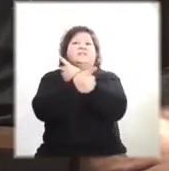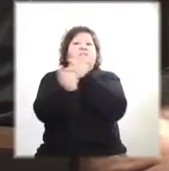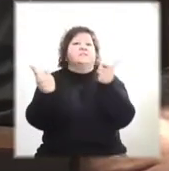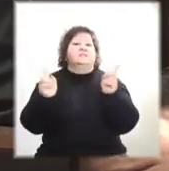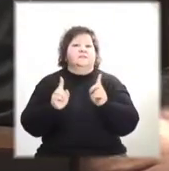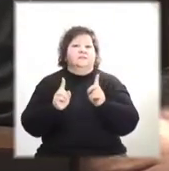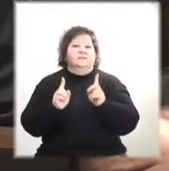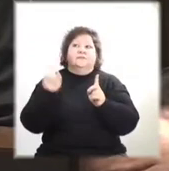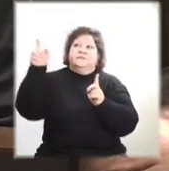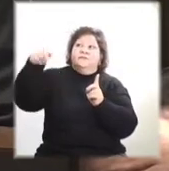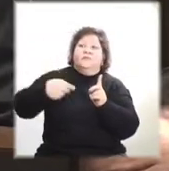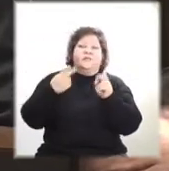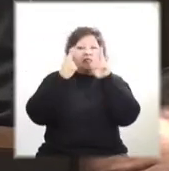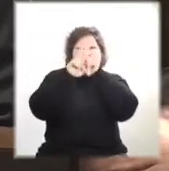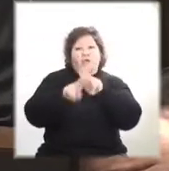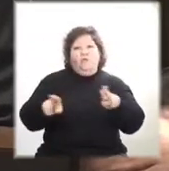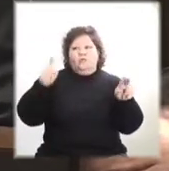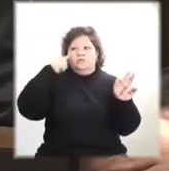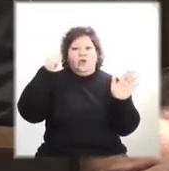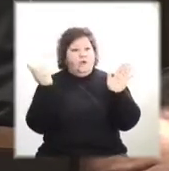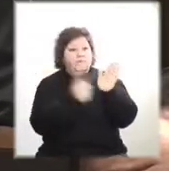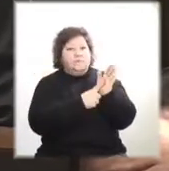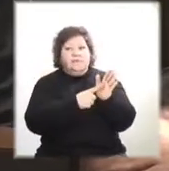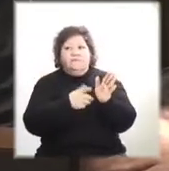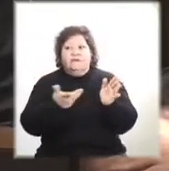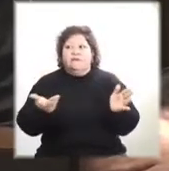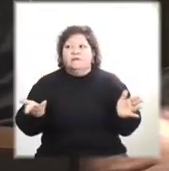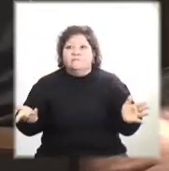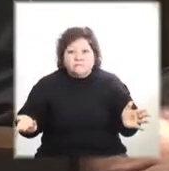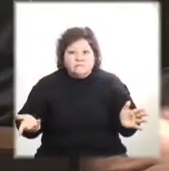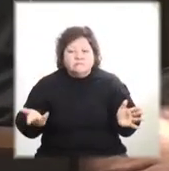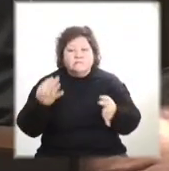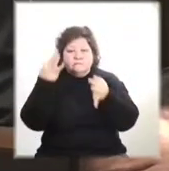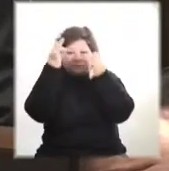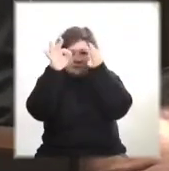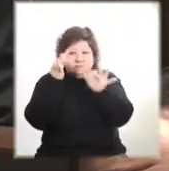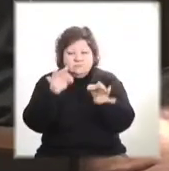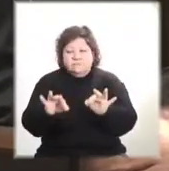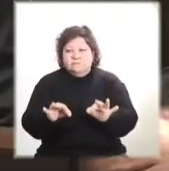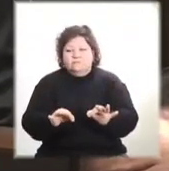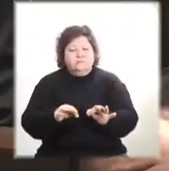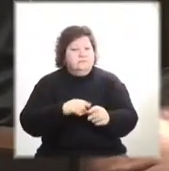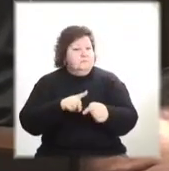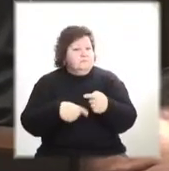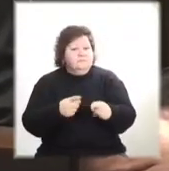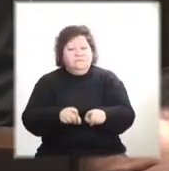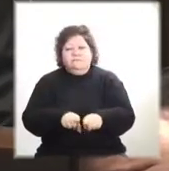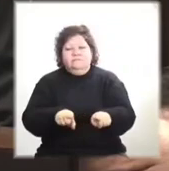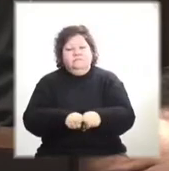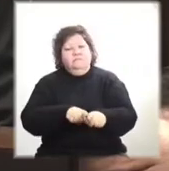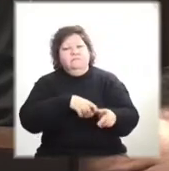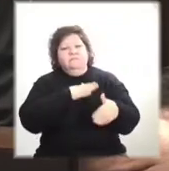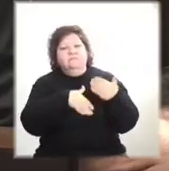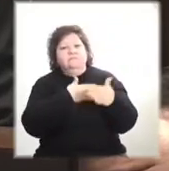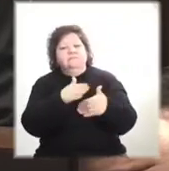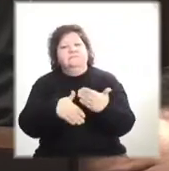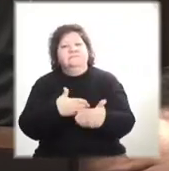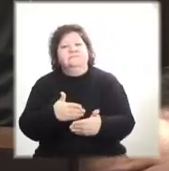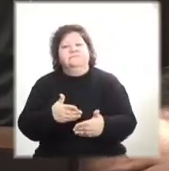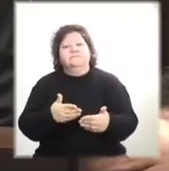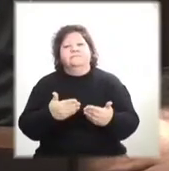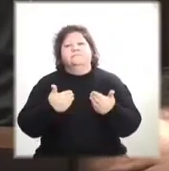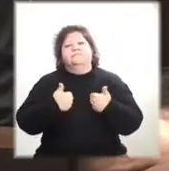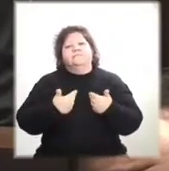si vienen las Naciones Unidas y los observan, serán corregidos, es decir, seguiremos en el mismo procedimiento. Pero a mí me